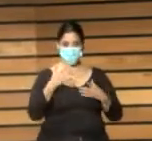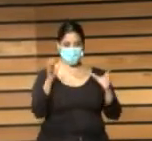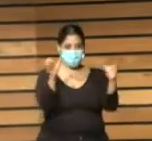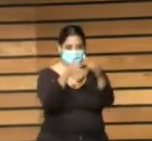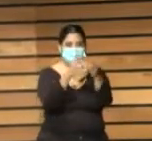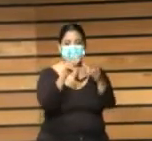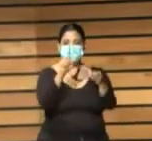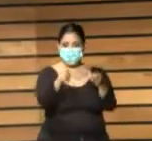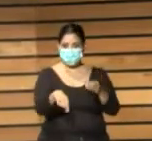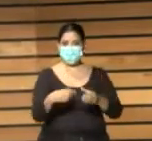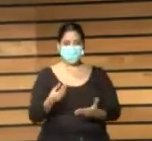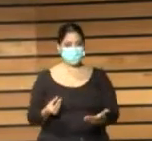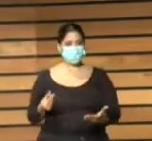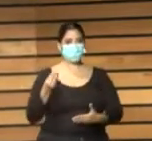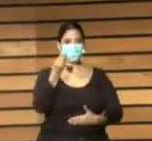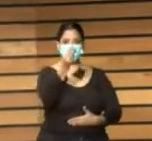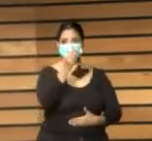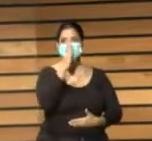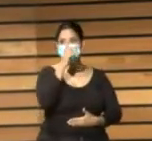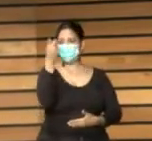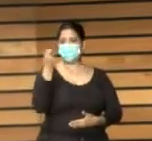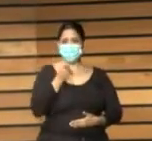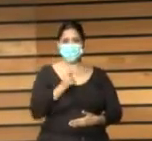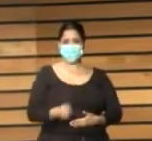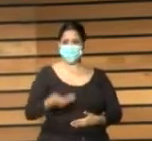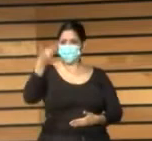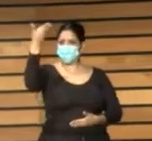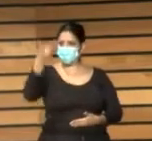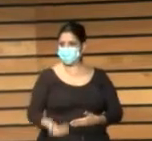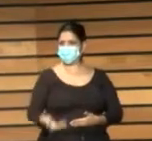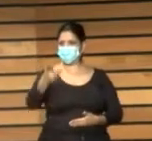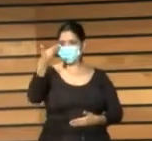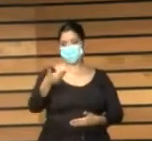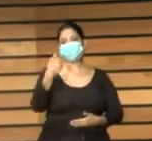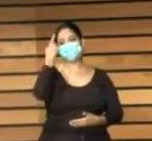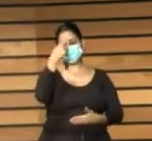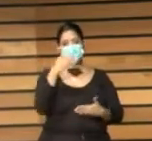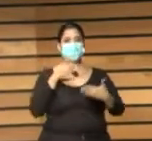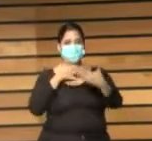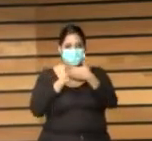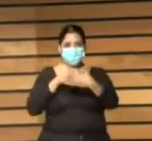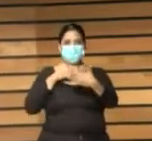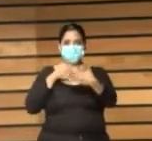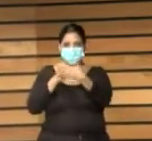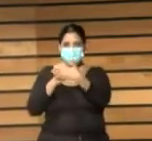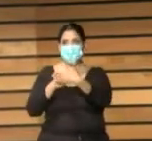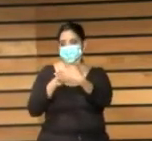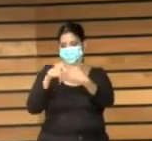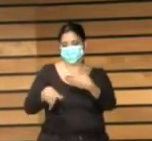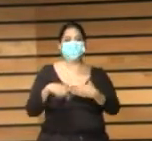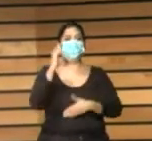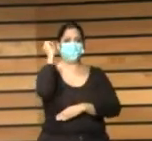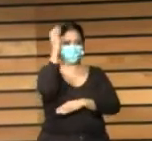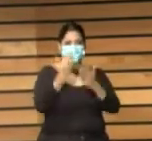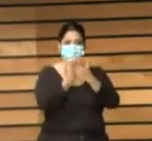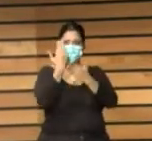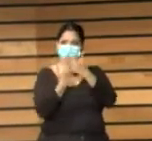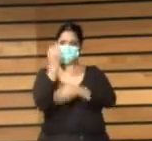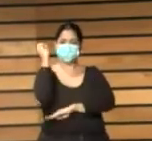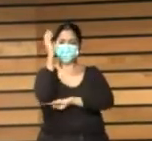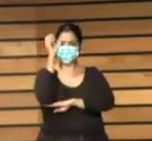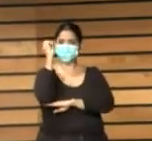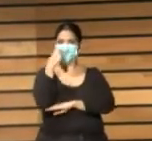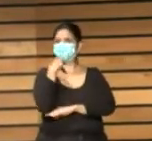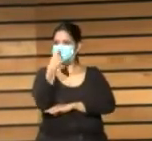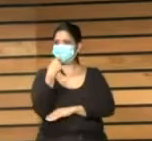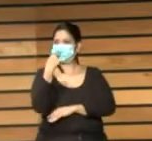comunidad como profesionales. Sé que hay muchos retos que se han planteado en este congreso, pero tenemos un